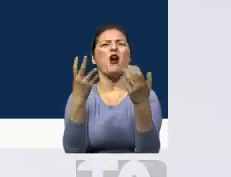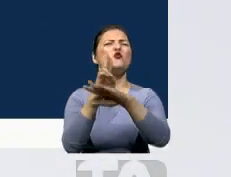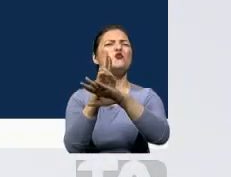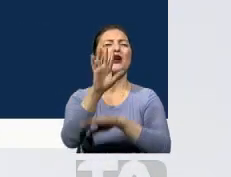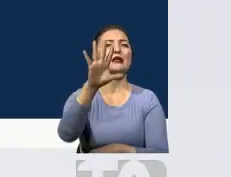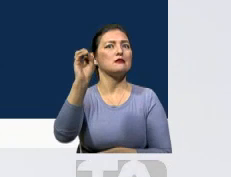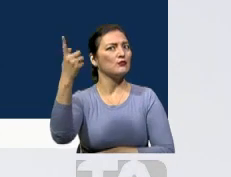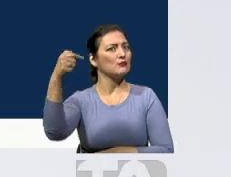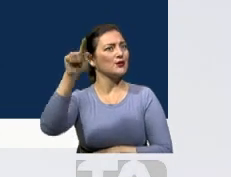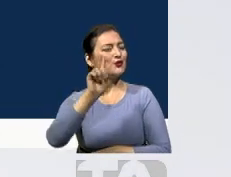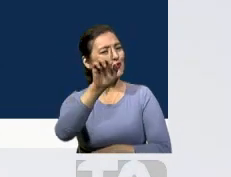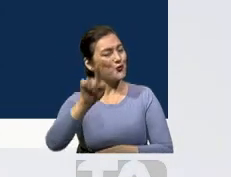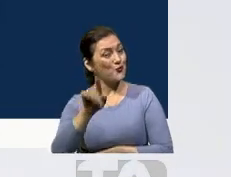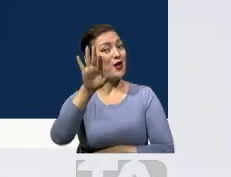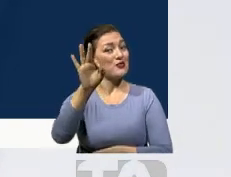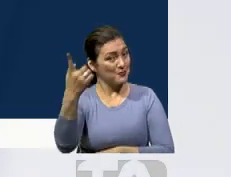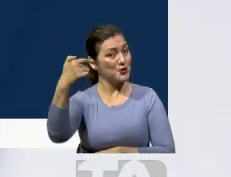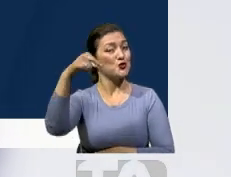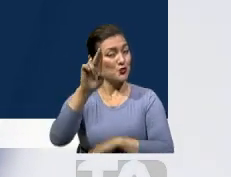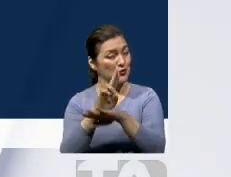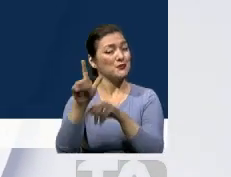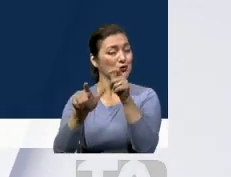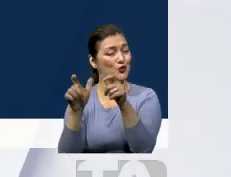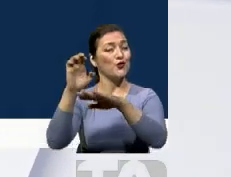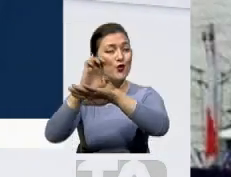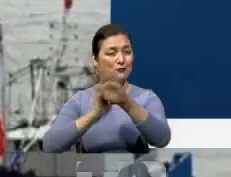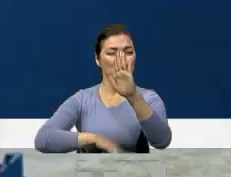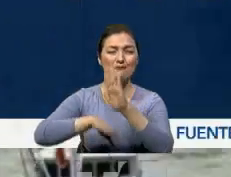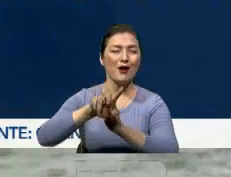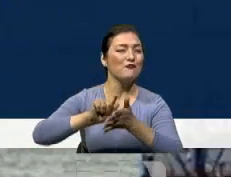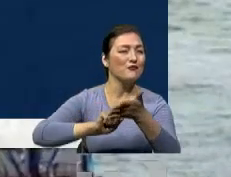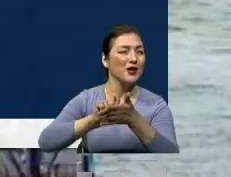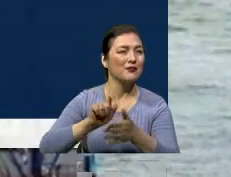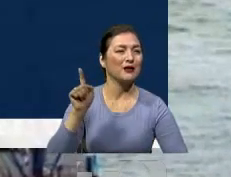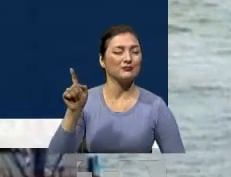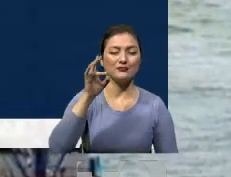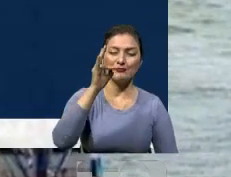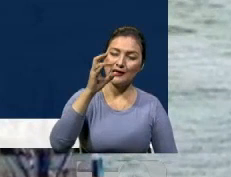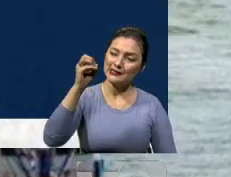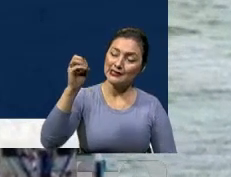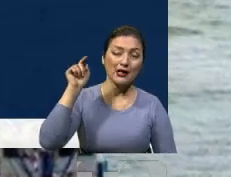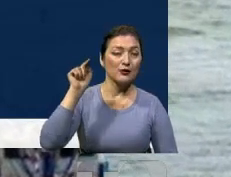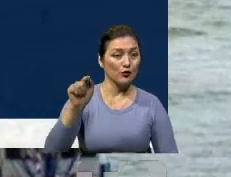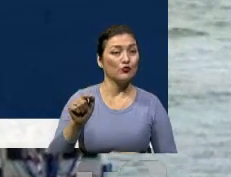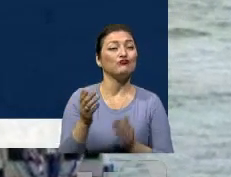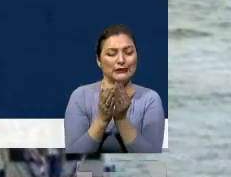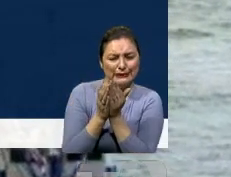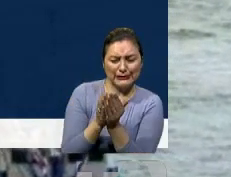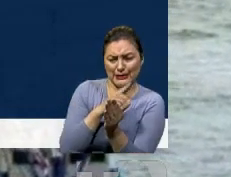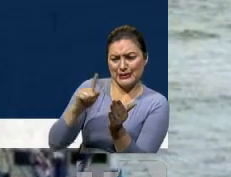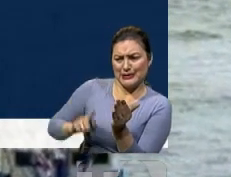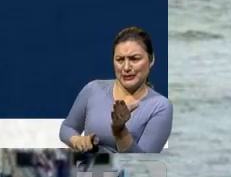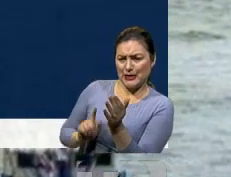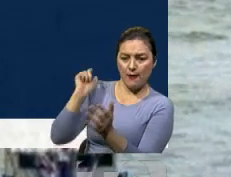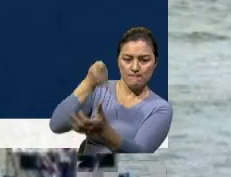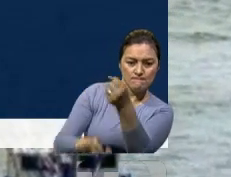1,9 millones de usuarios en ecuador una de las firmas de mayor alcance fue la 700.000 para que las flotas chinas dejen de